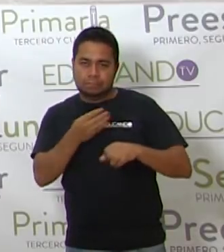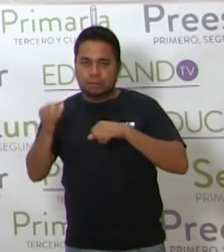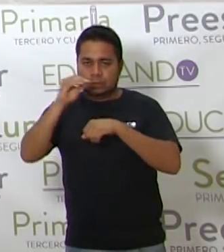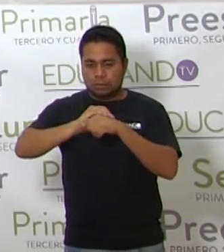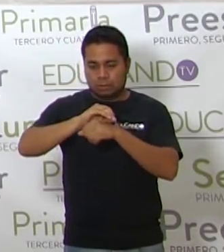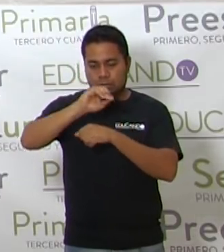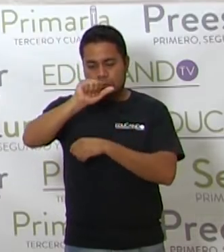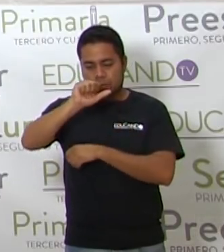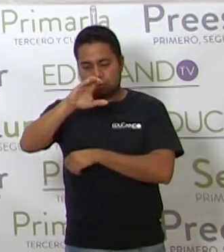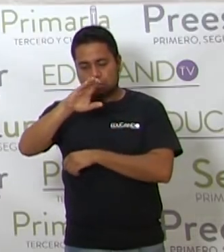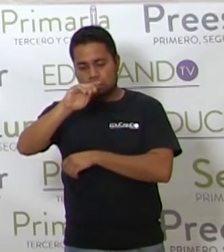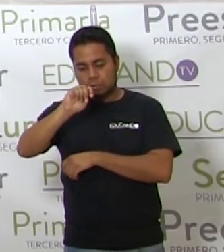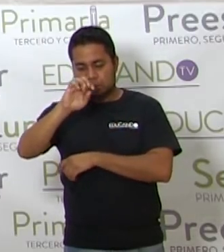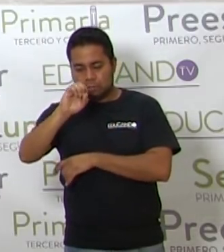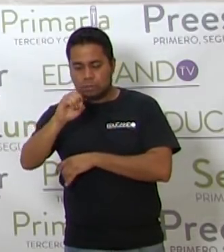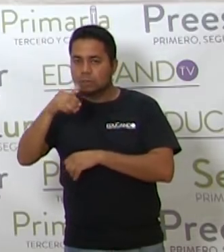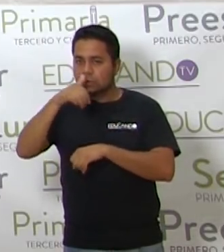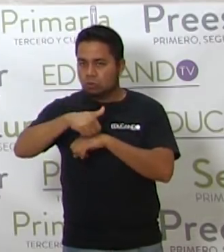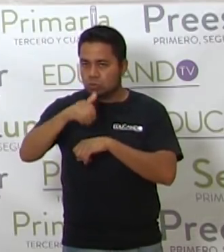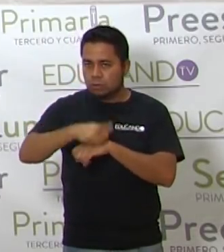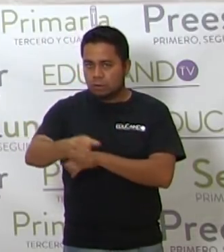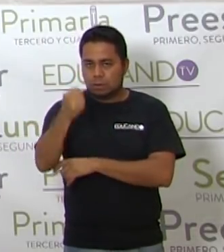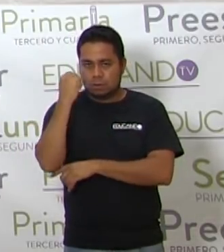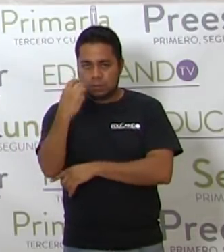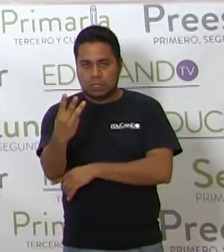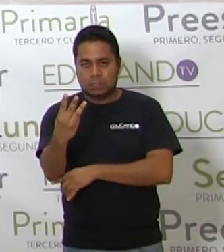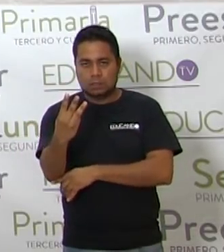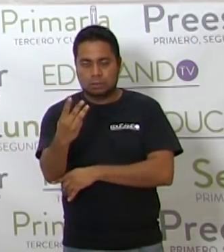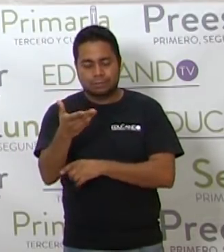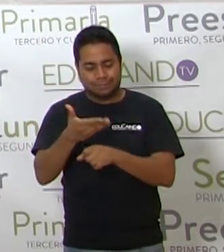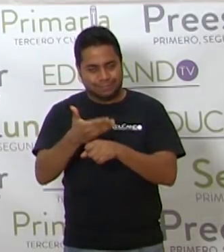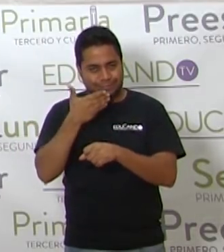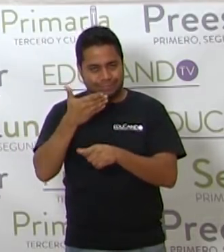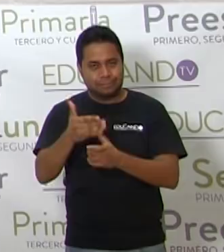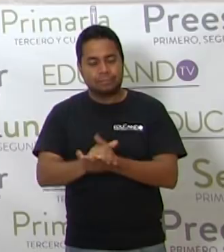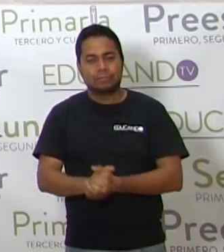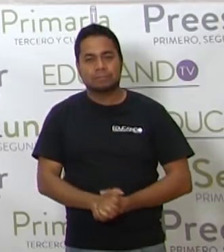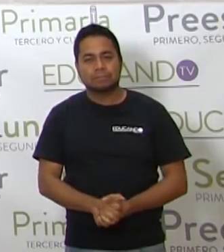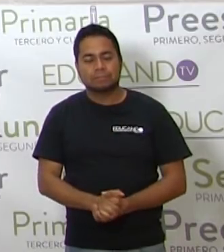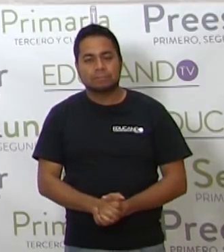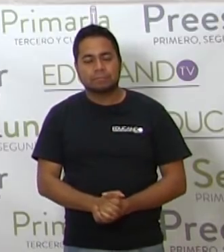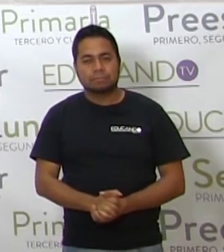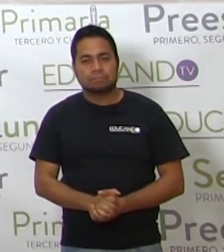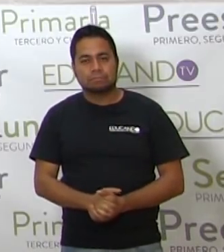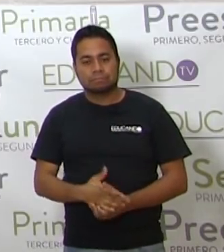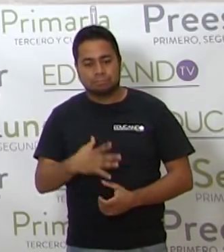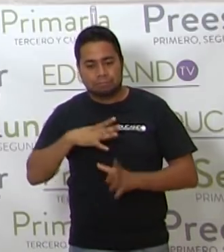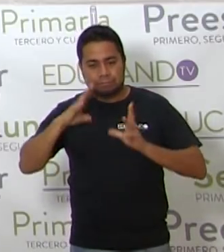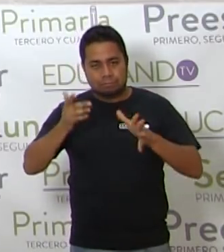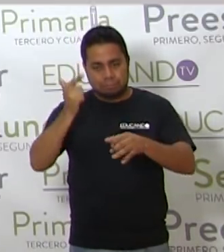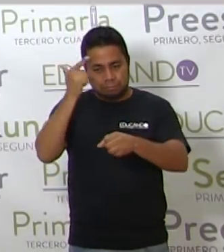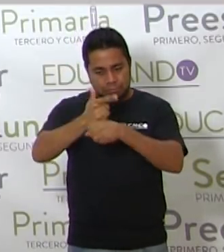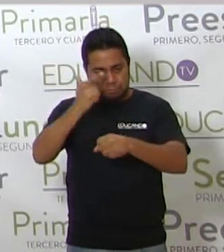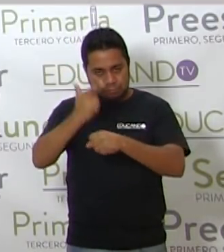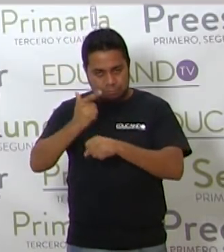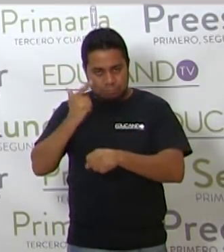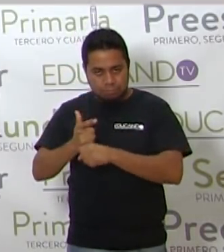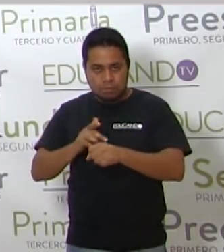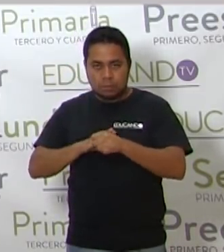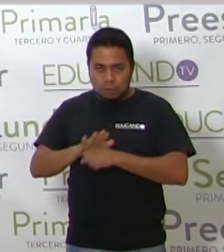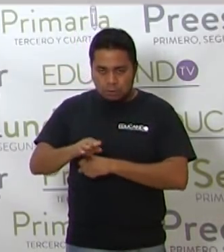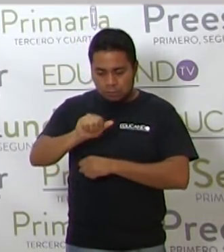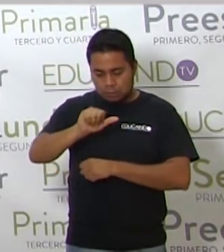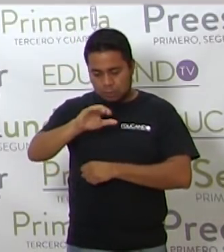poner acto 3. Muy bien. Cuando ya tenemos identificado cada uno de los